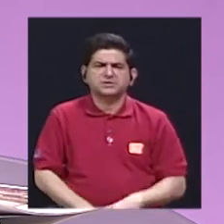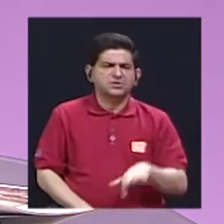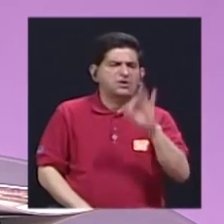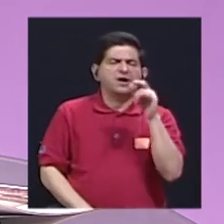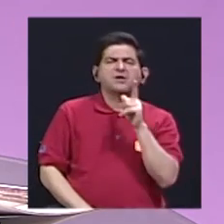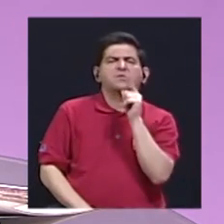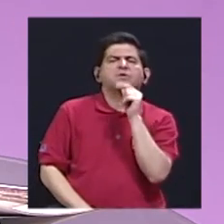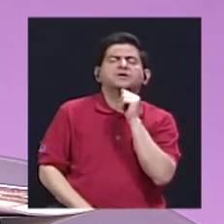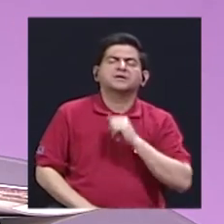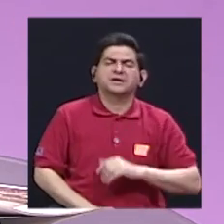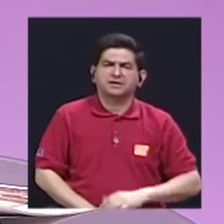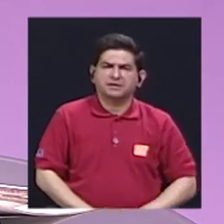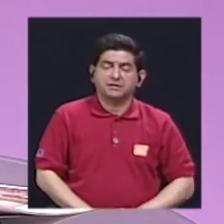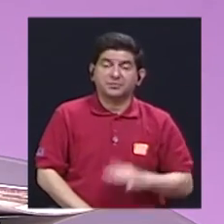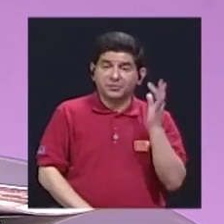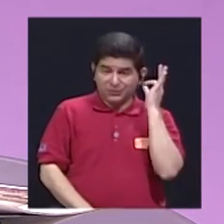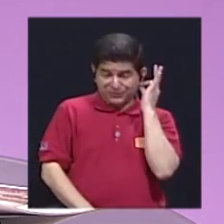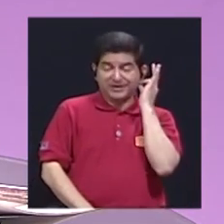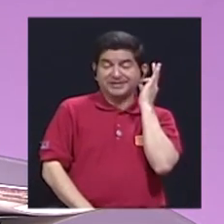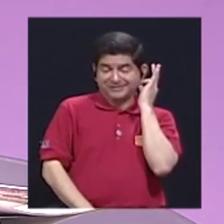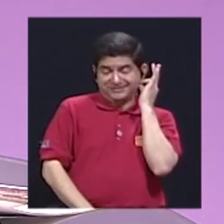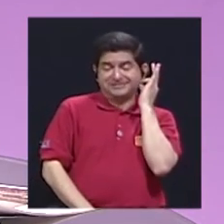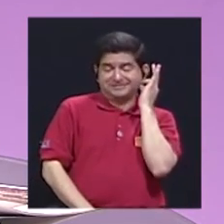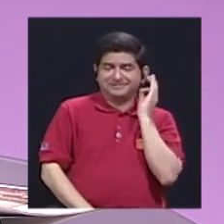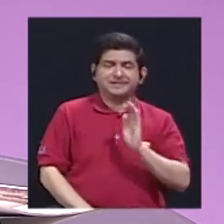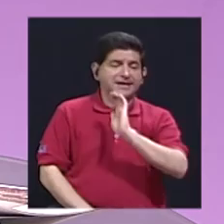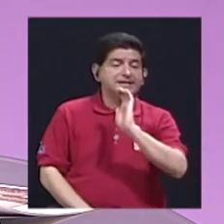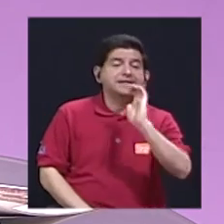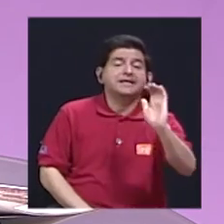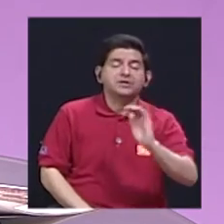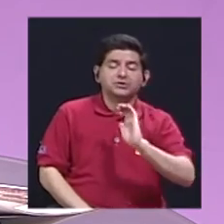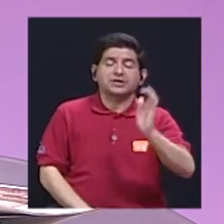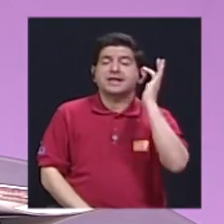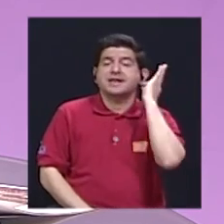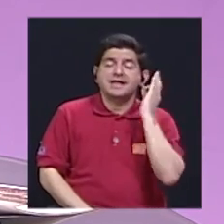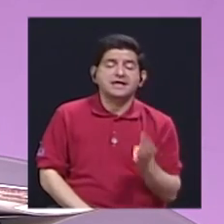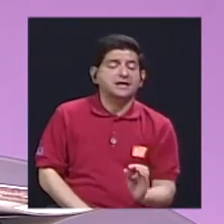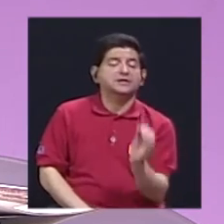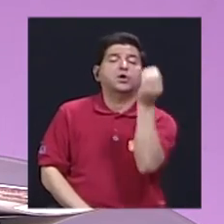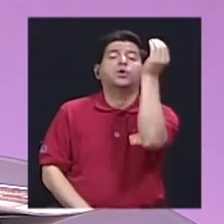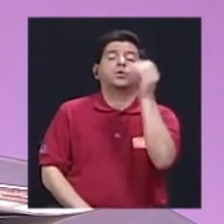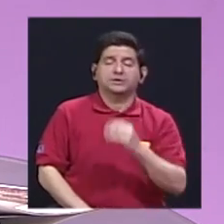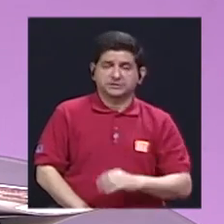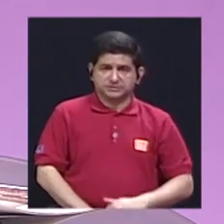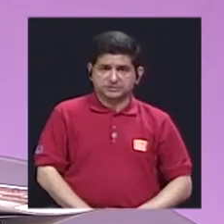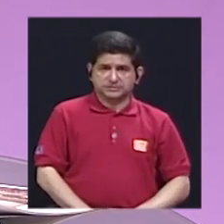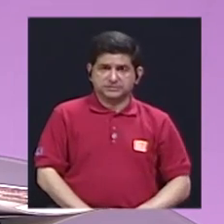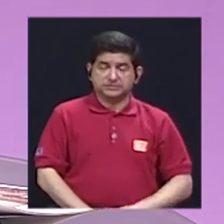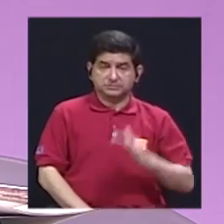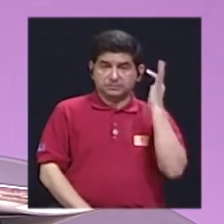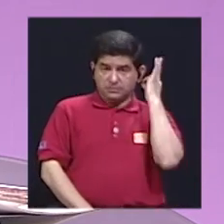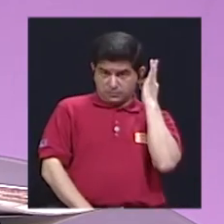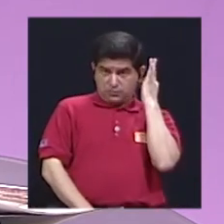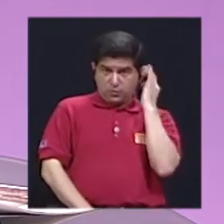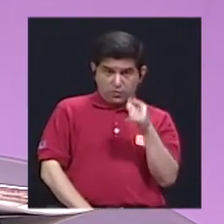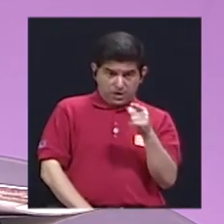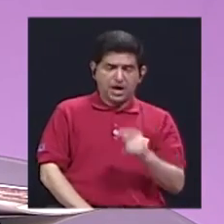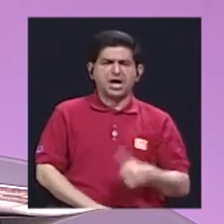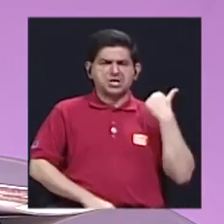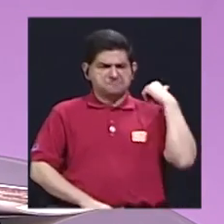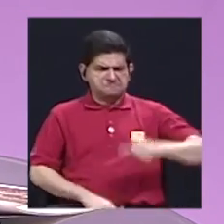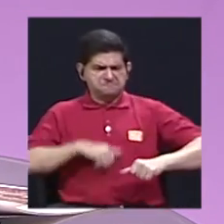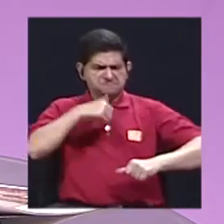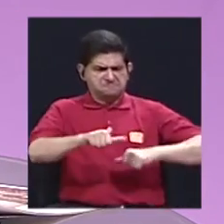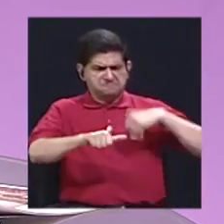está encontrar mujeres niños niñas adolescentes y la mujer en la que está dando la